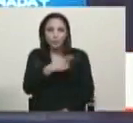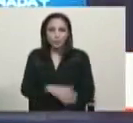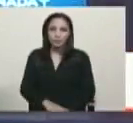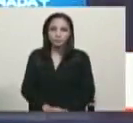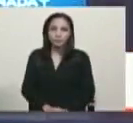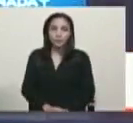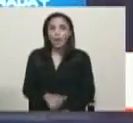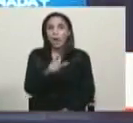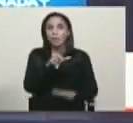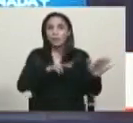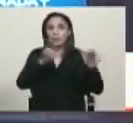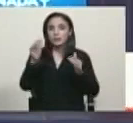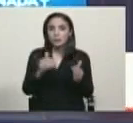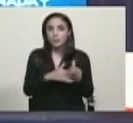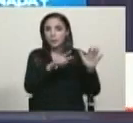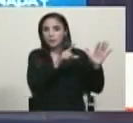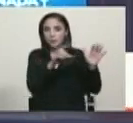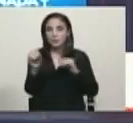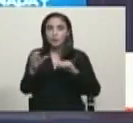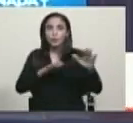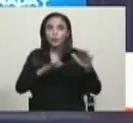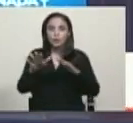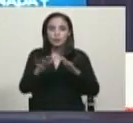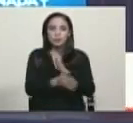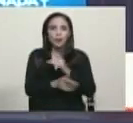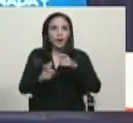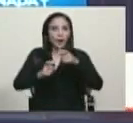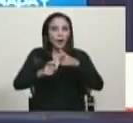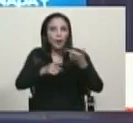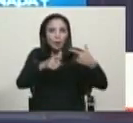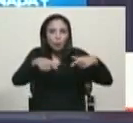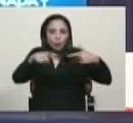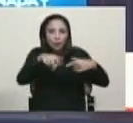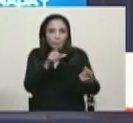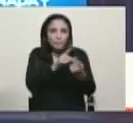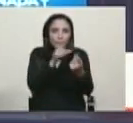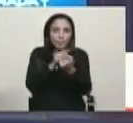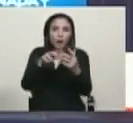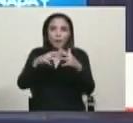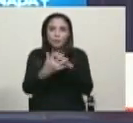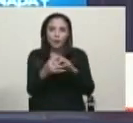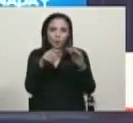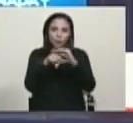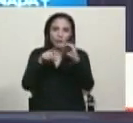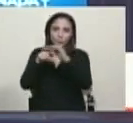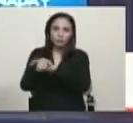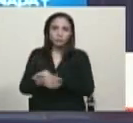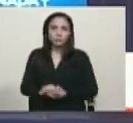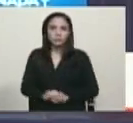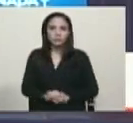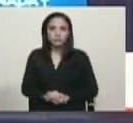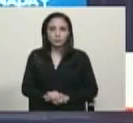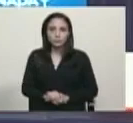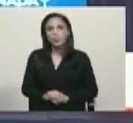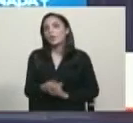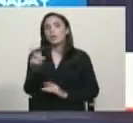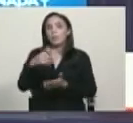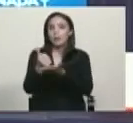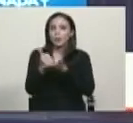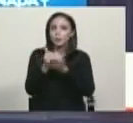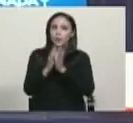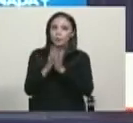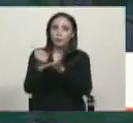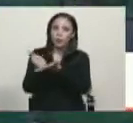los 13.615 consultorios populares de Barrio Adentro. También amerito la ayuda del